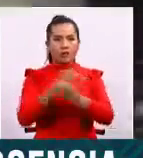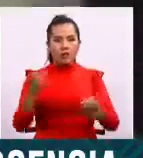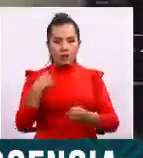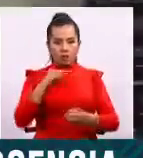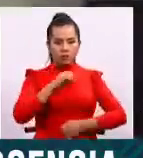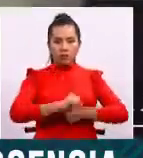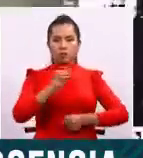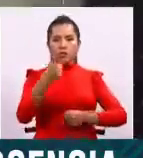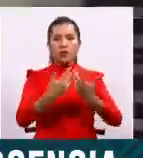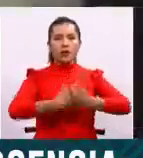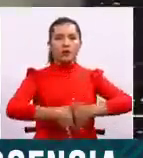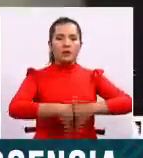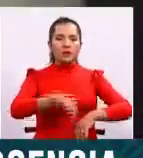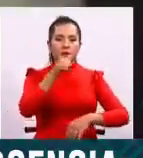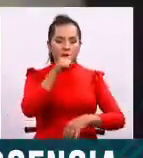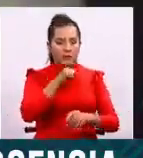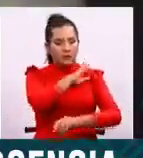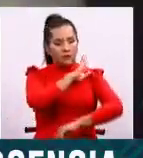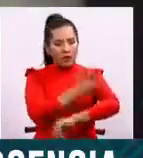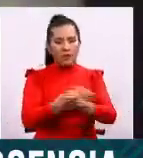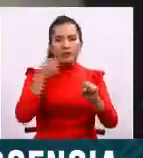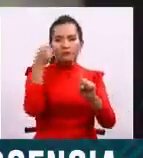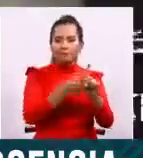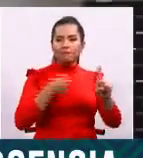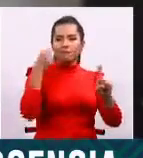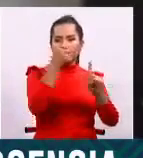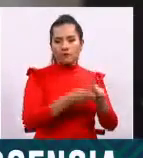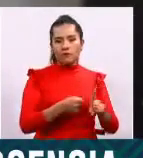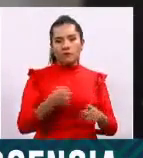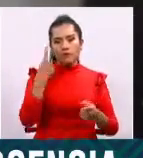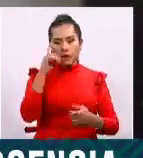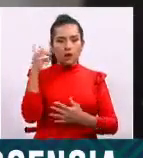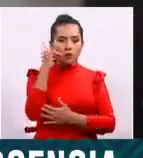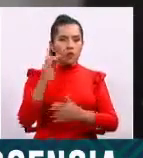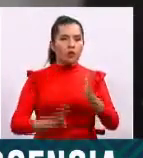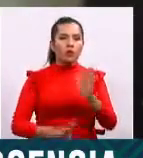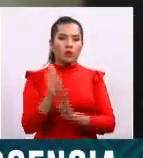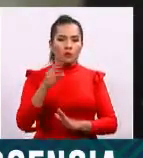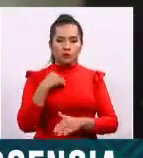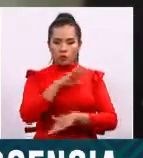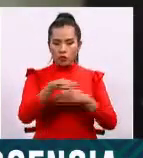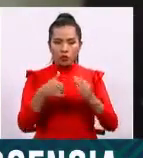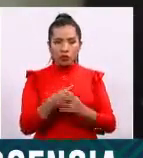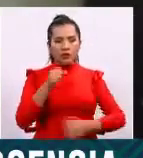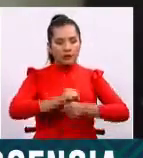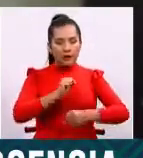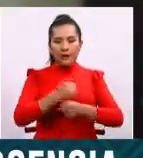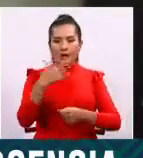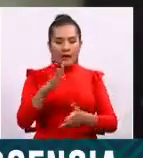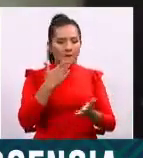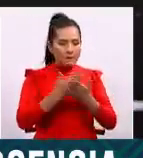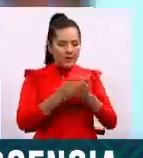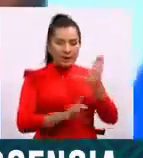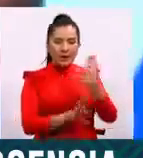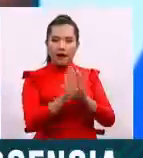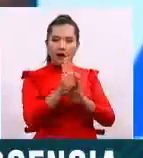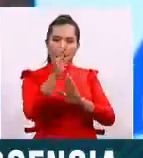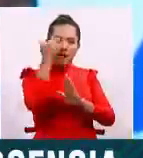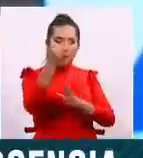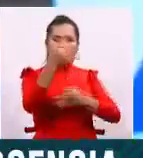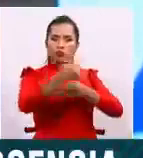empresarios privados en Bolivia, aquellos empresarios que le ponemos el hombro a nuestro país, aquellos empresarios que cumplimos con los más altos estándares de calidad